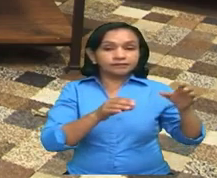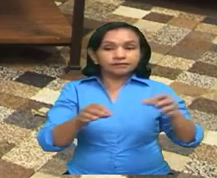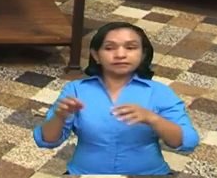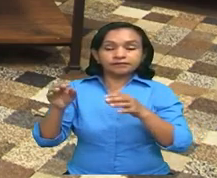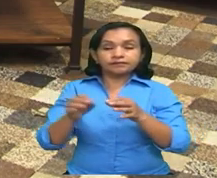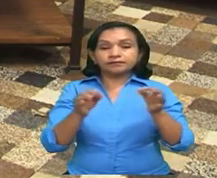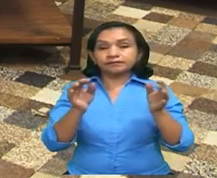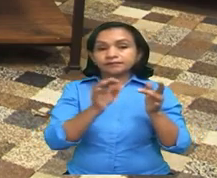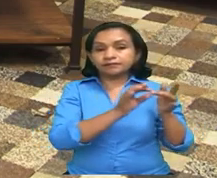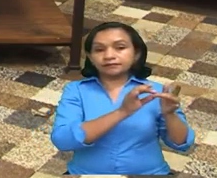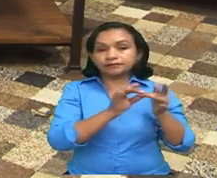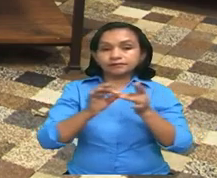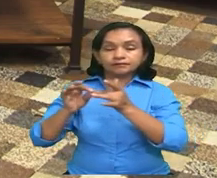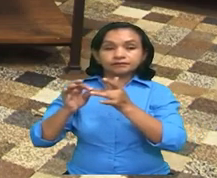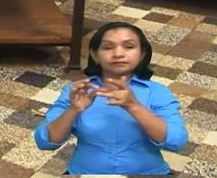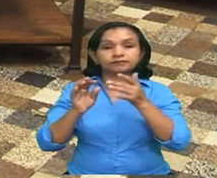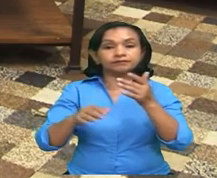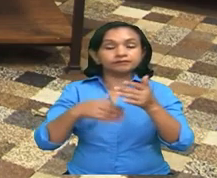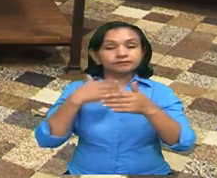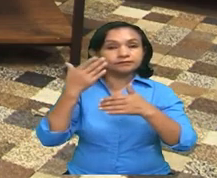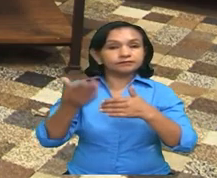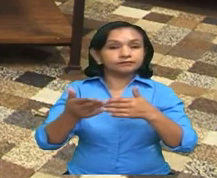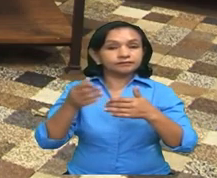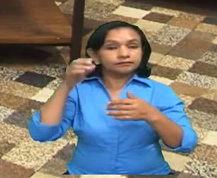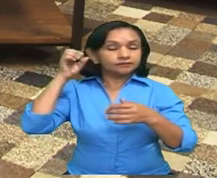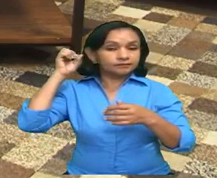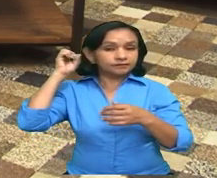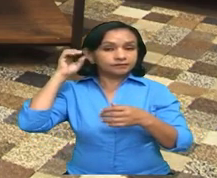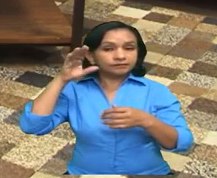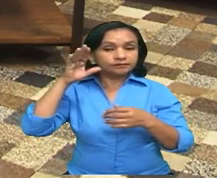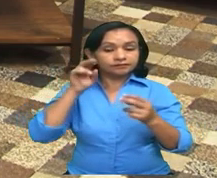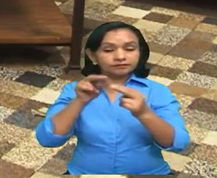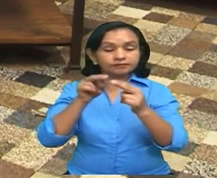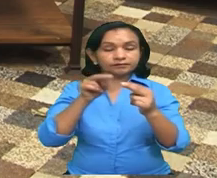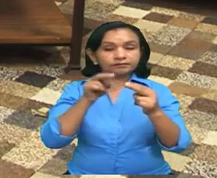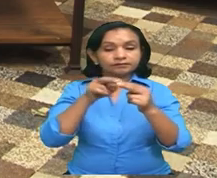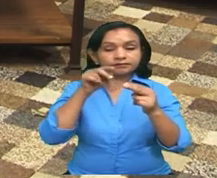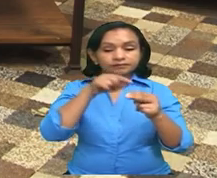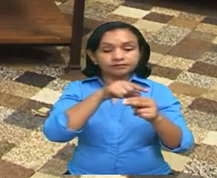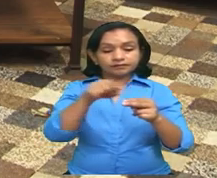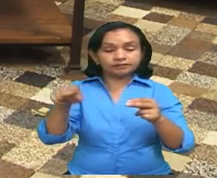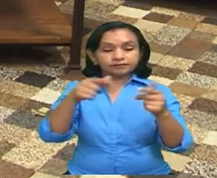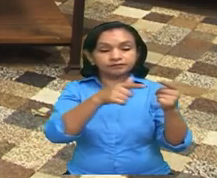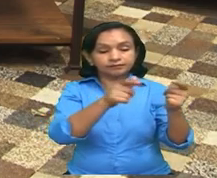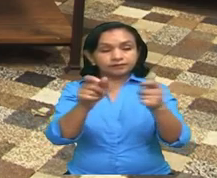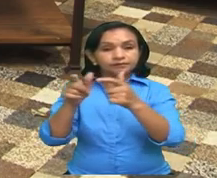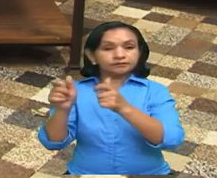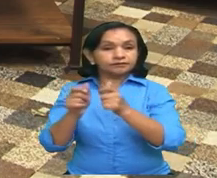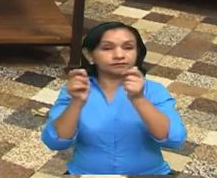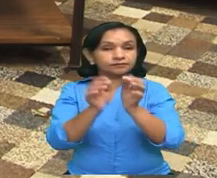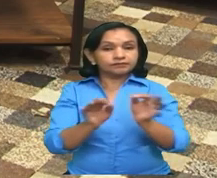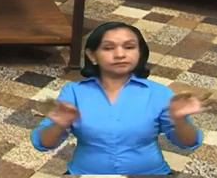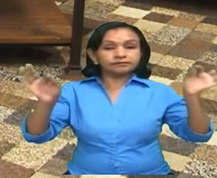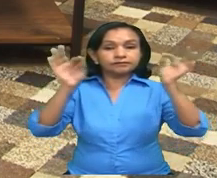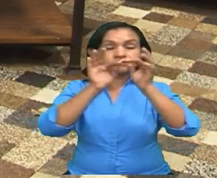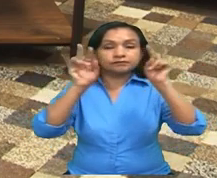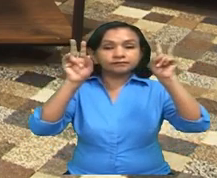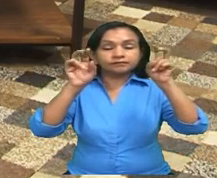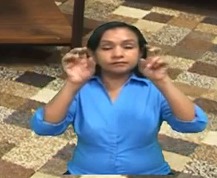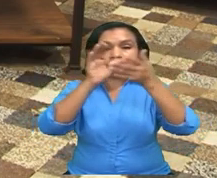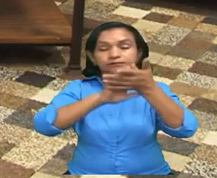9 de cada 10 empresas turísticas son MIPYMES, pues. Entonces es importante que a ellos se les